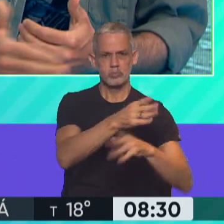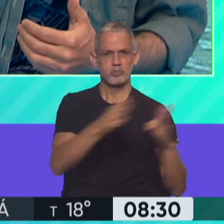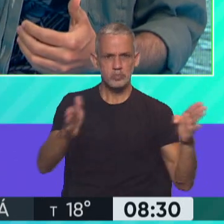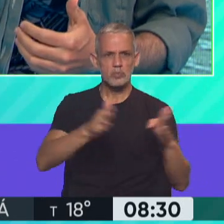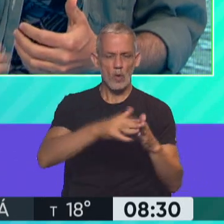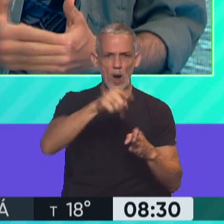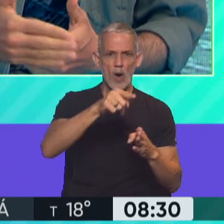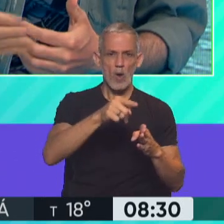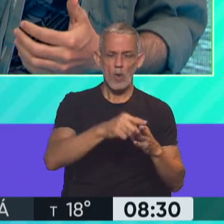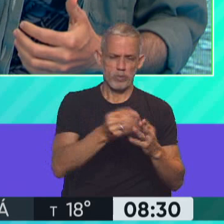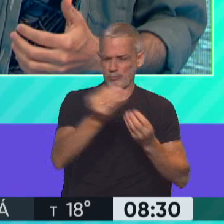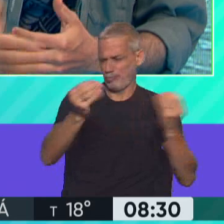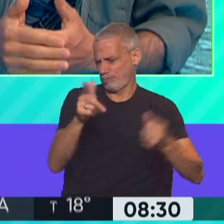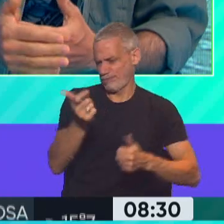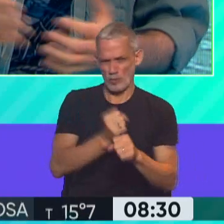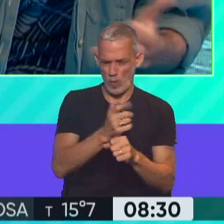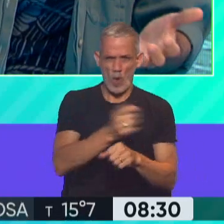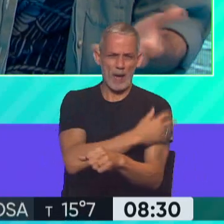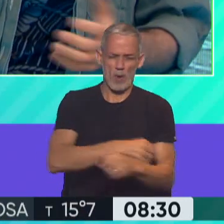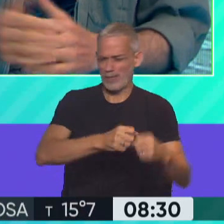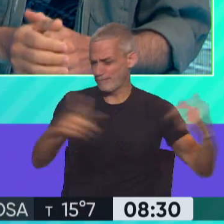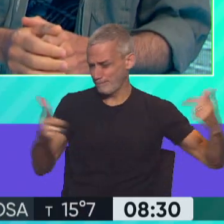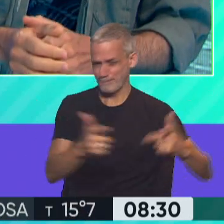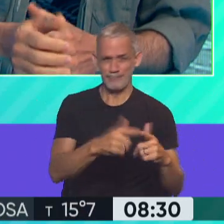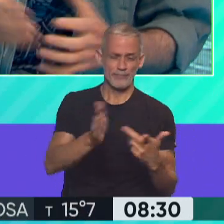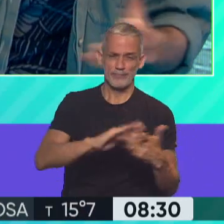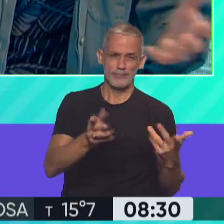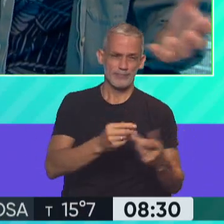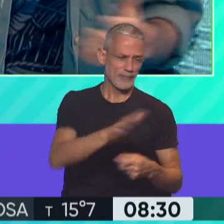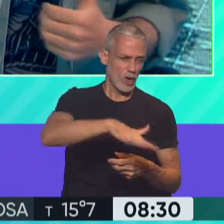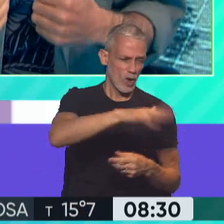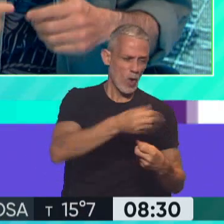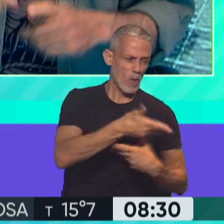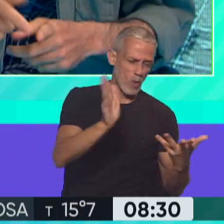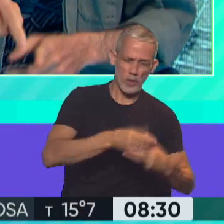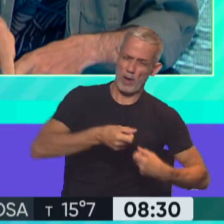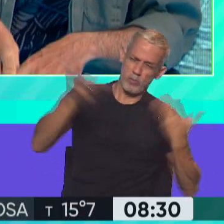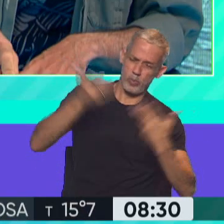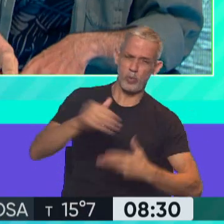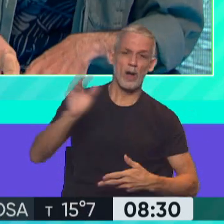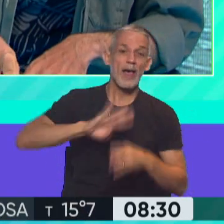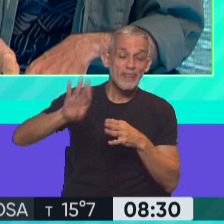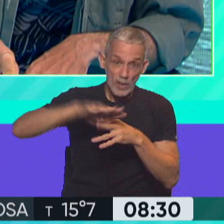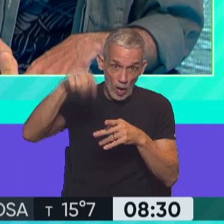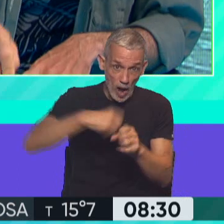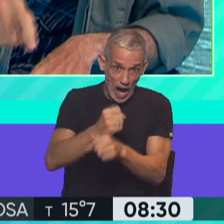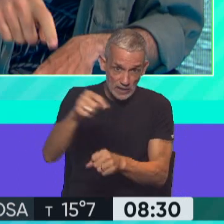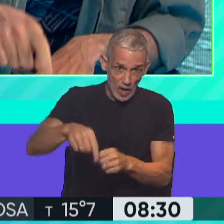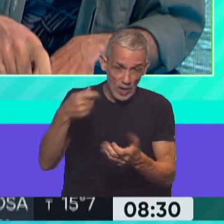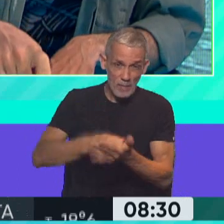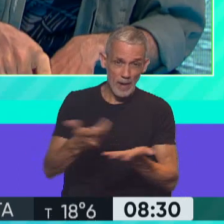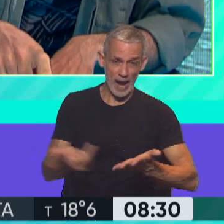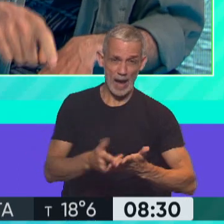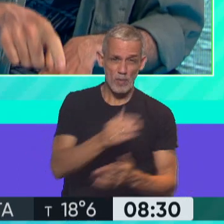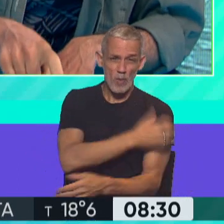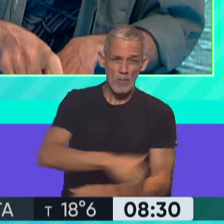llevaron al hiperdesempleo, al aumento de la pobreza, bueno, a rifar el patrimonio público, al endeudamiento, bueno, deuda que todavía hoy estamos pagando, que mucho del